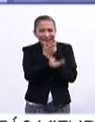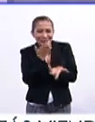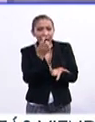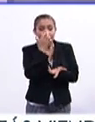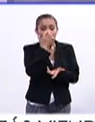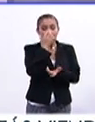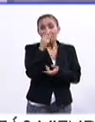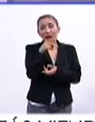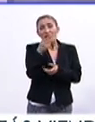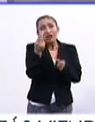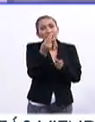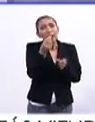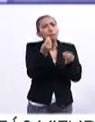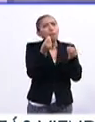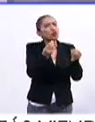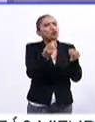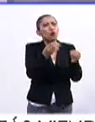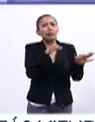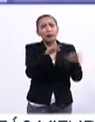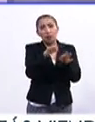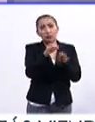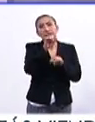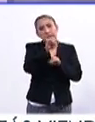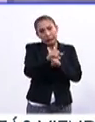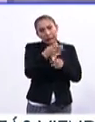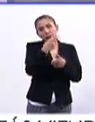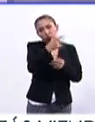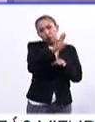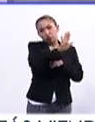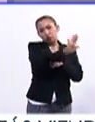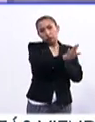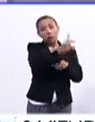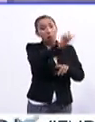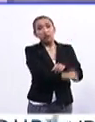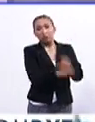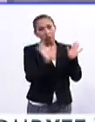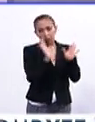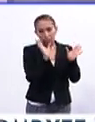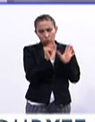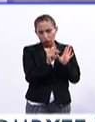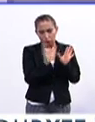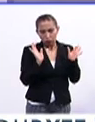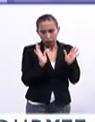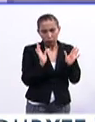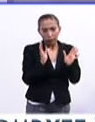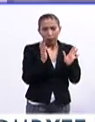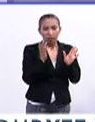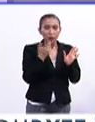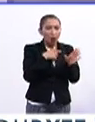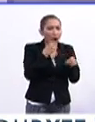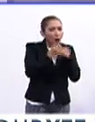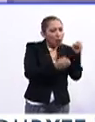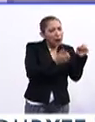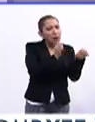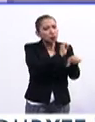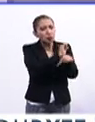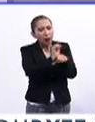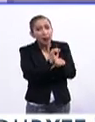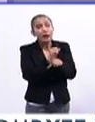hasta luego no requieren de tanto el trabajo sin que esto signifique que no requieran trabajar con obras ligeras